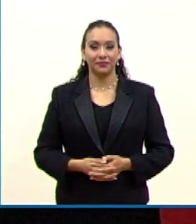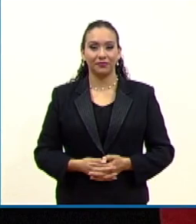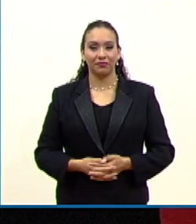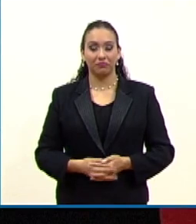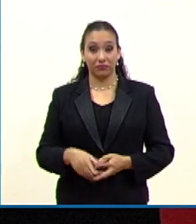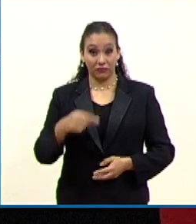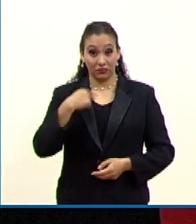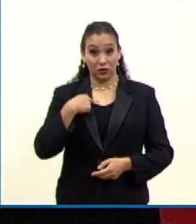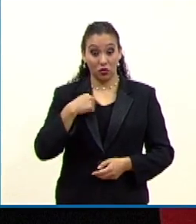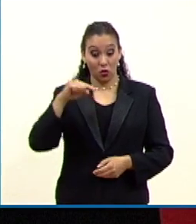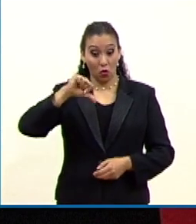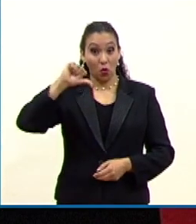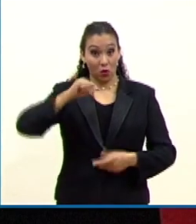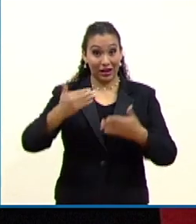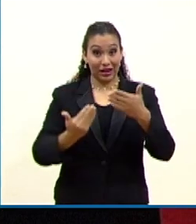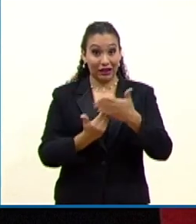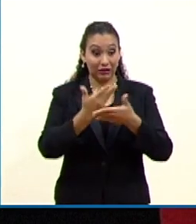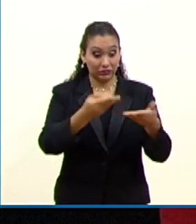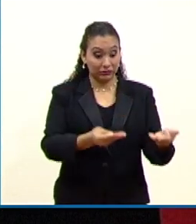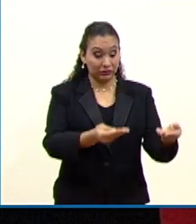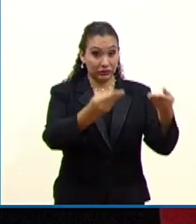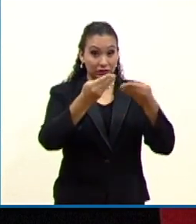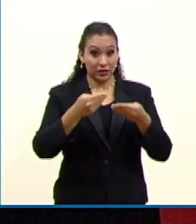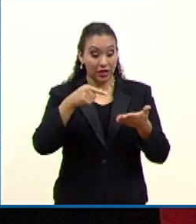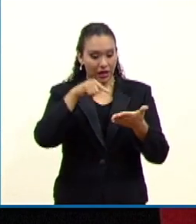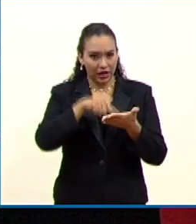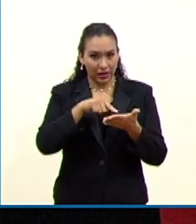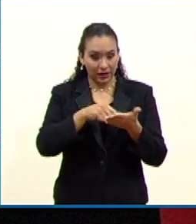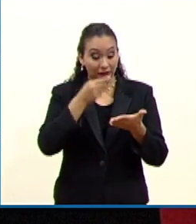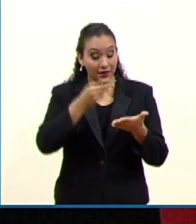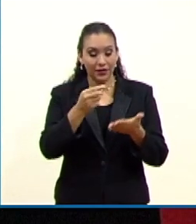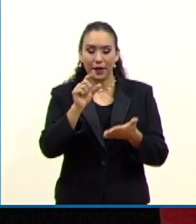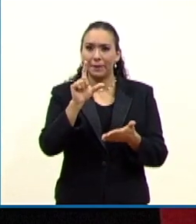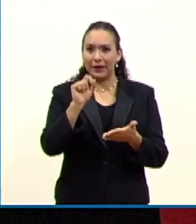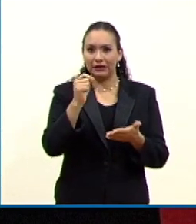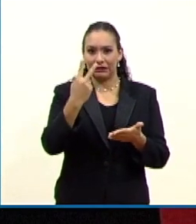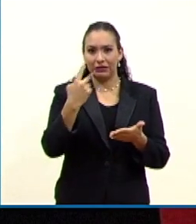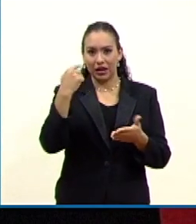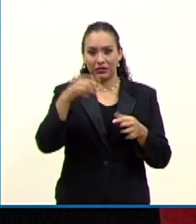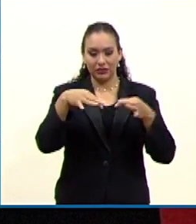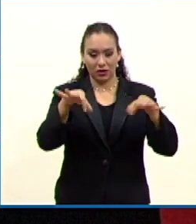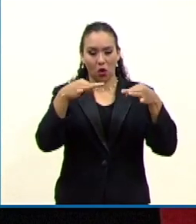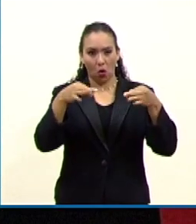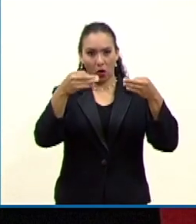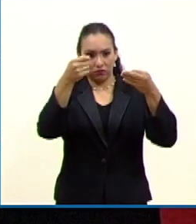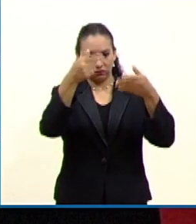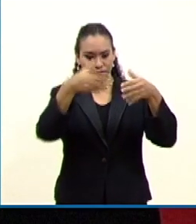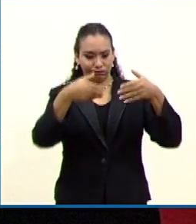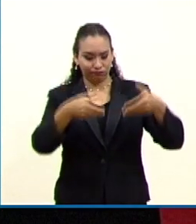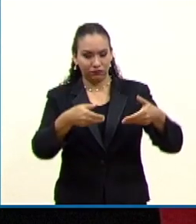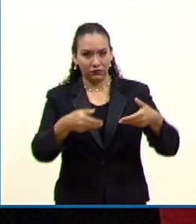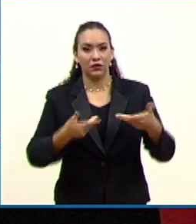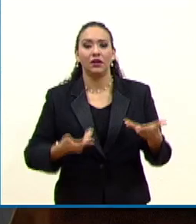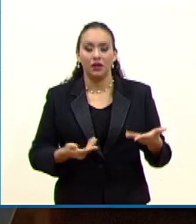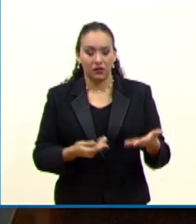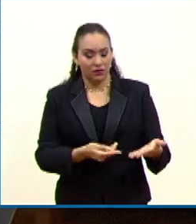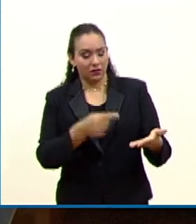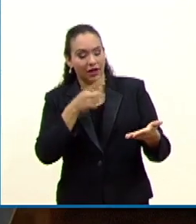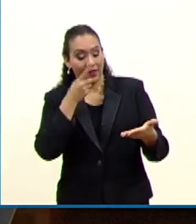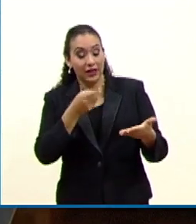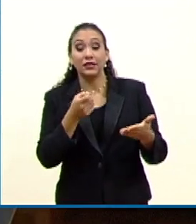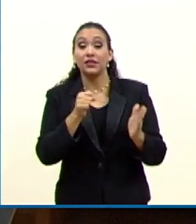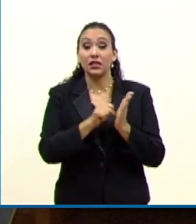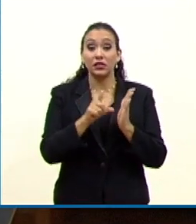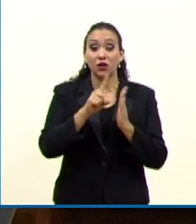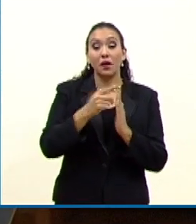Yo recibí esta mañana un memorándum de 23 hojas de la Procuraduría Fiscal de la Federación con una solicitud